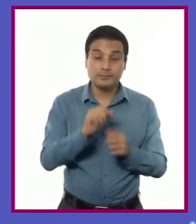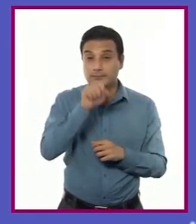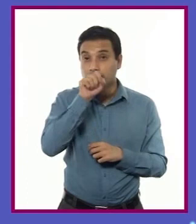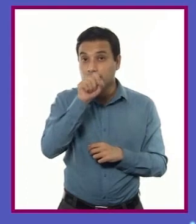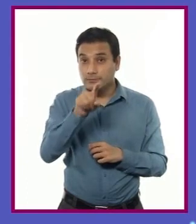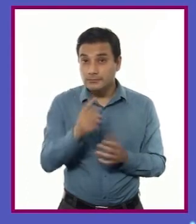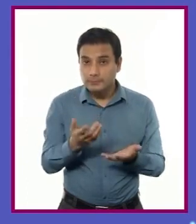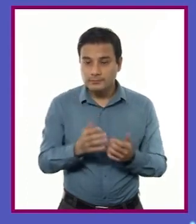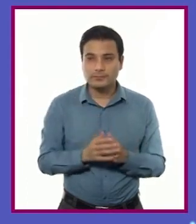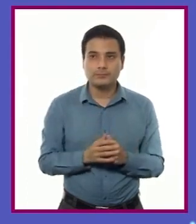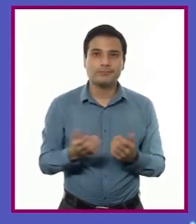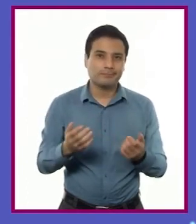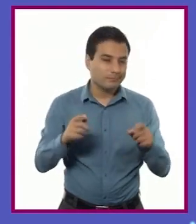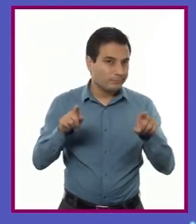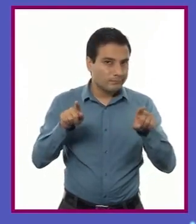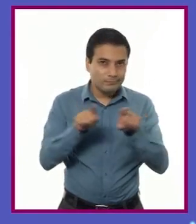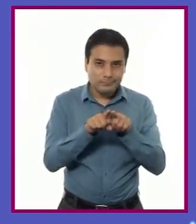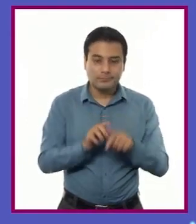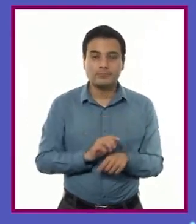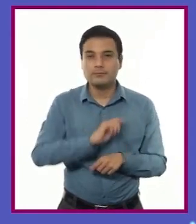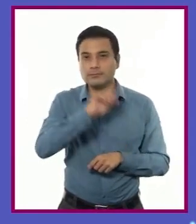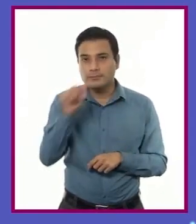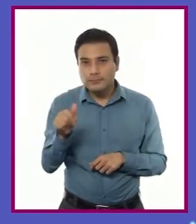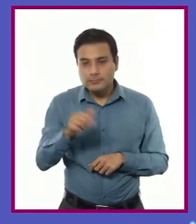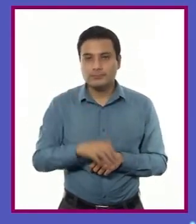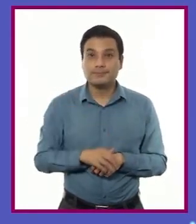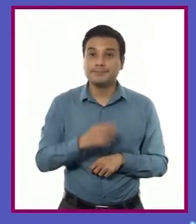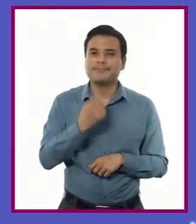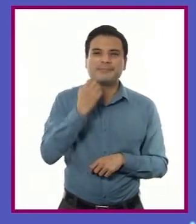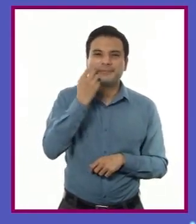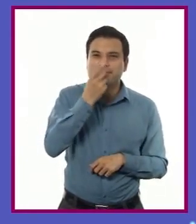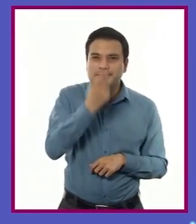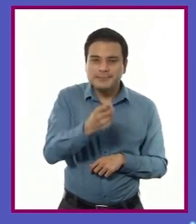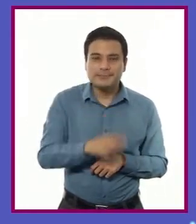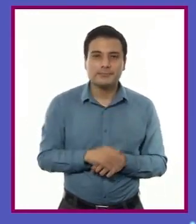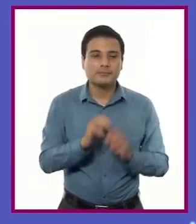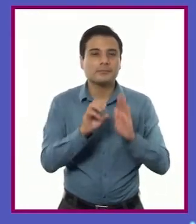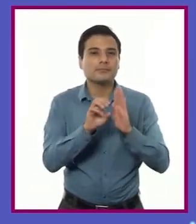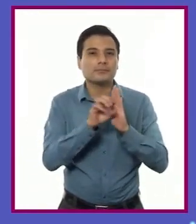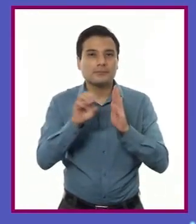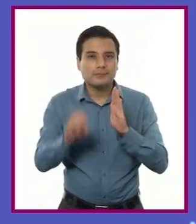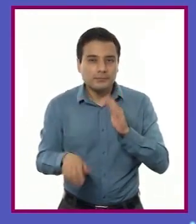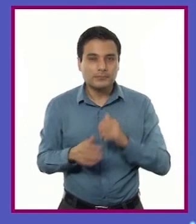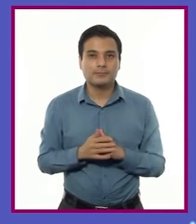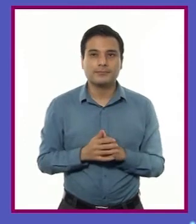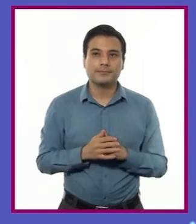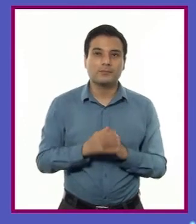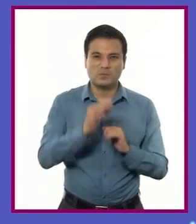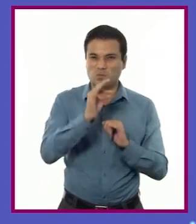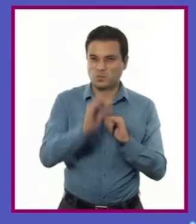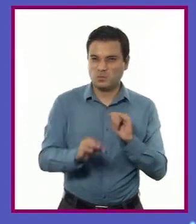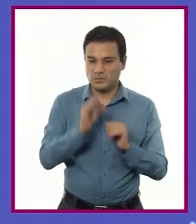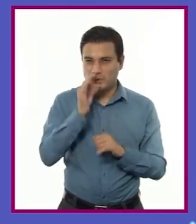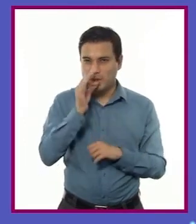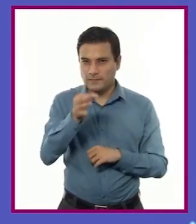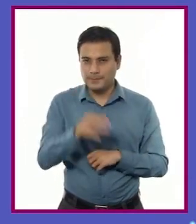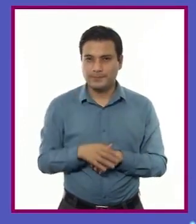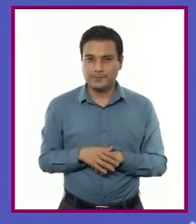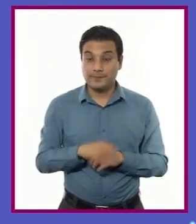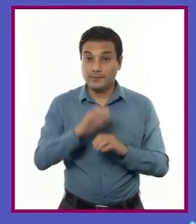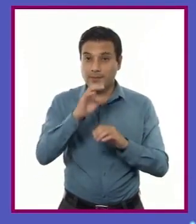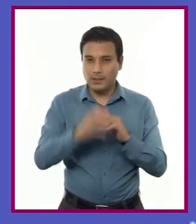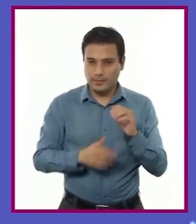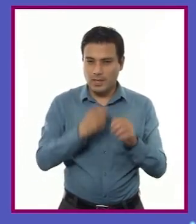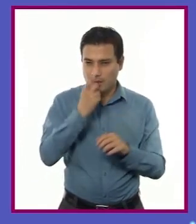también, asimismo, después, es decir, por ejemplo, finalmente, terminando,